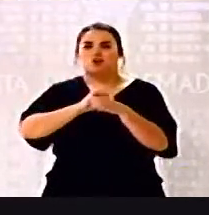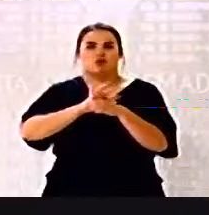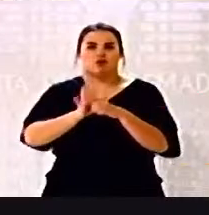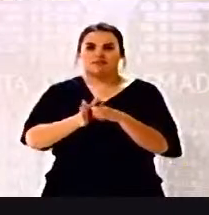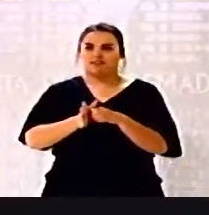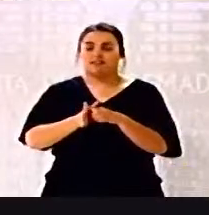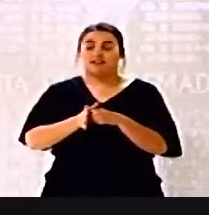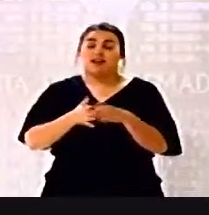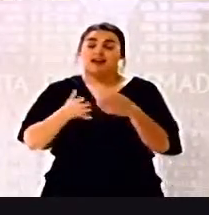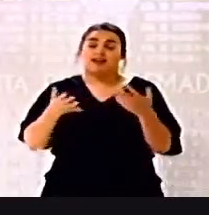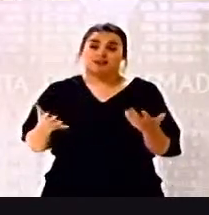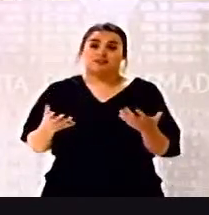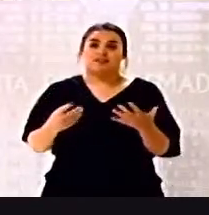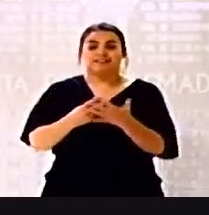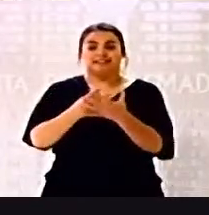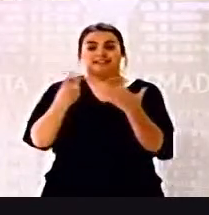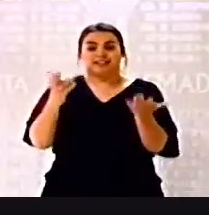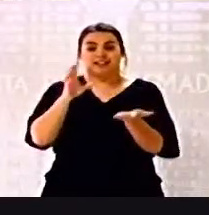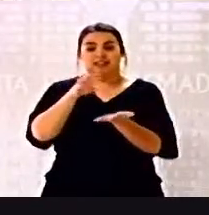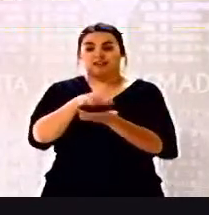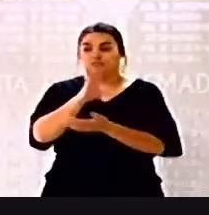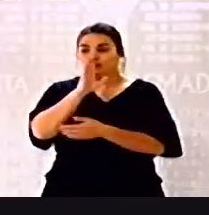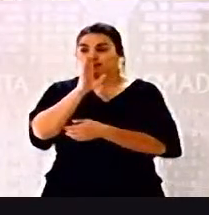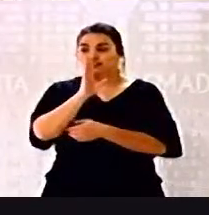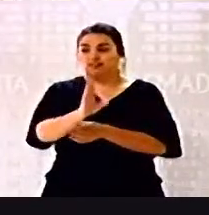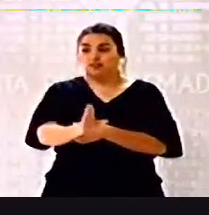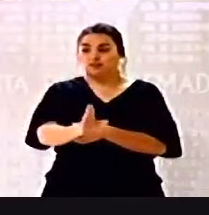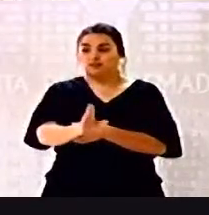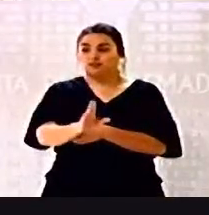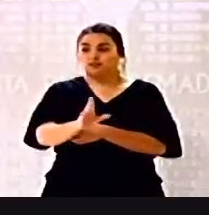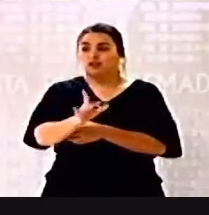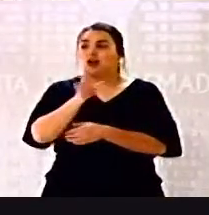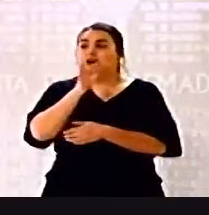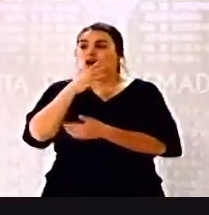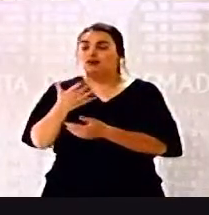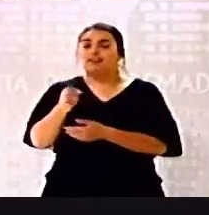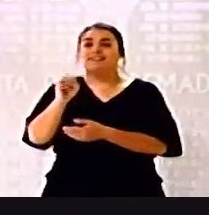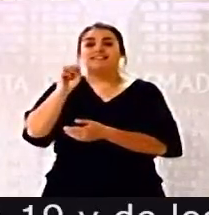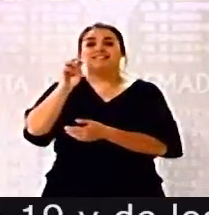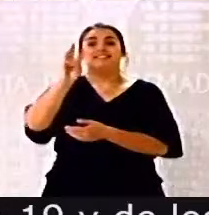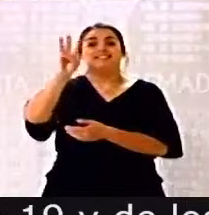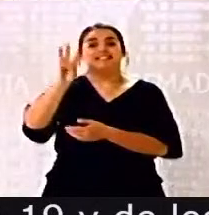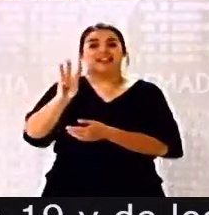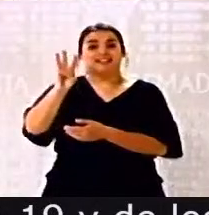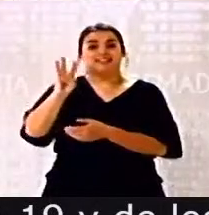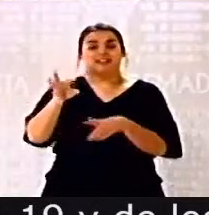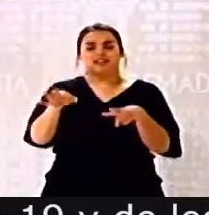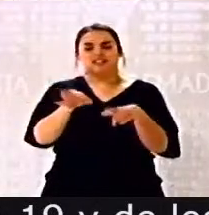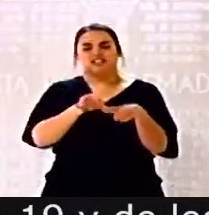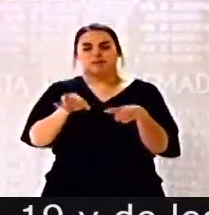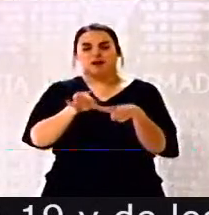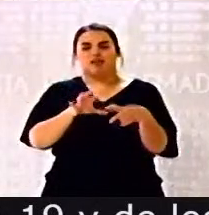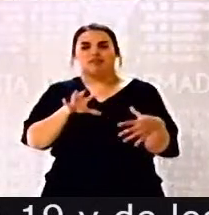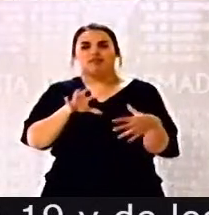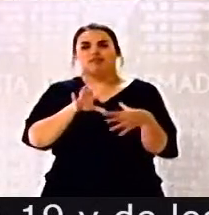y que, por lo tanto, de los 17 centros afectados tengamos 3 centros que son del SEPAZ,